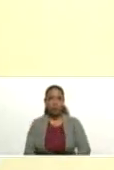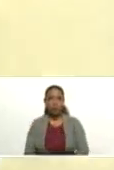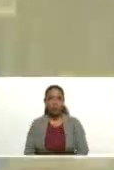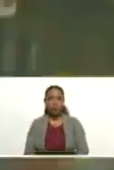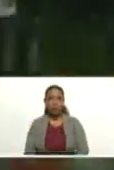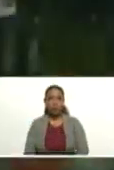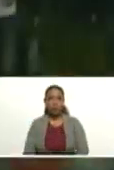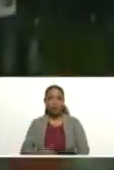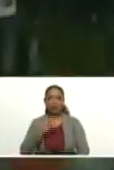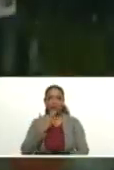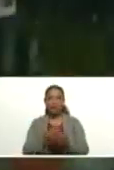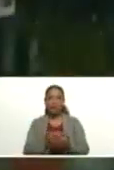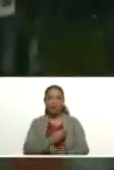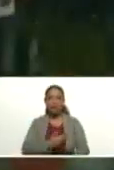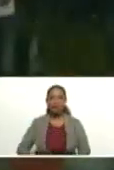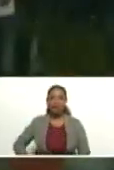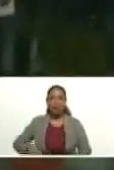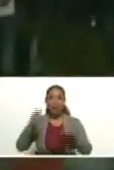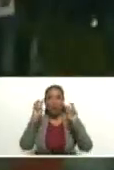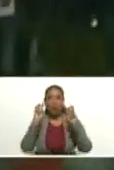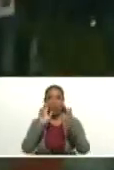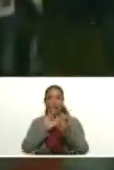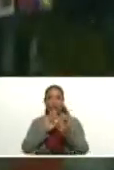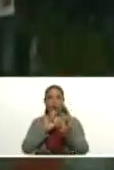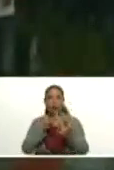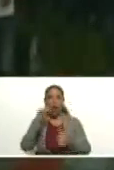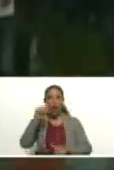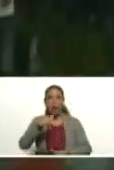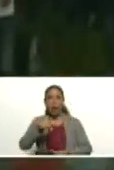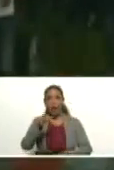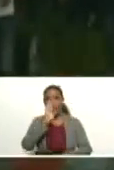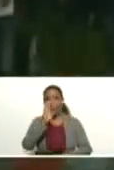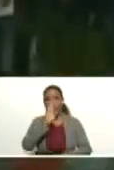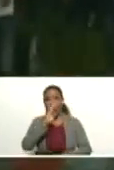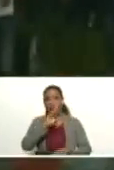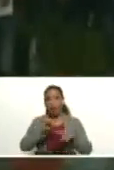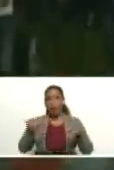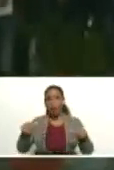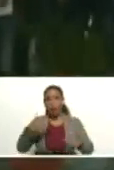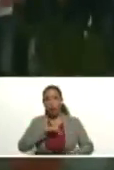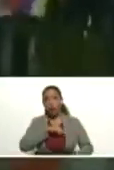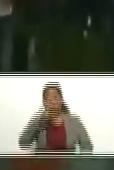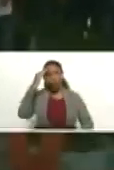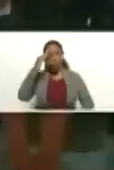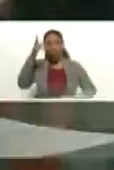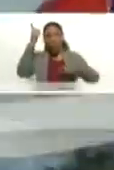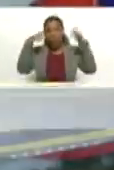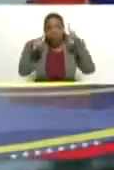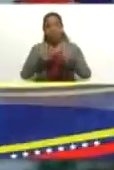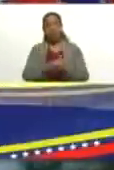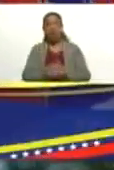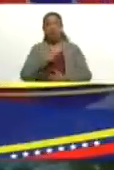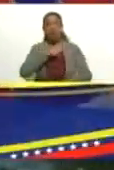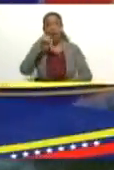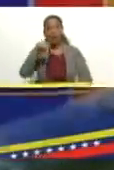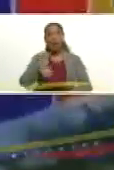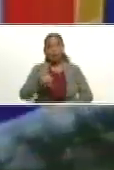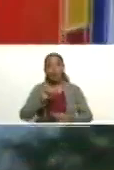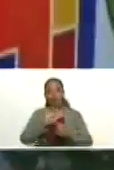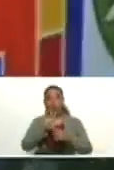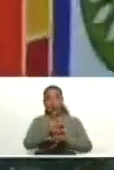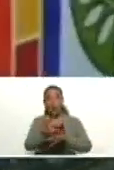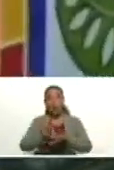Gracias, presidente, por este nuevo pase. Aquí, desde Barinas, la tierra de nuestro comandante Hugo Chávez Frías, nos encontramos en el